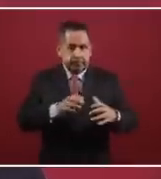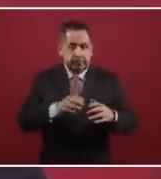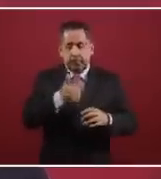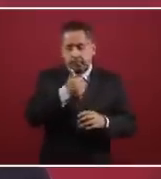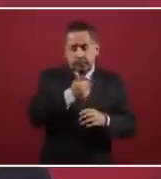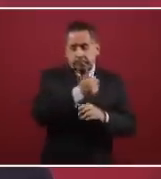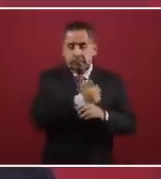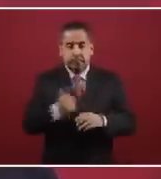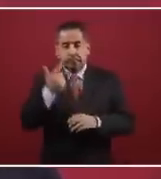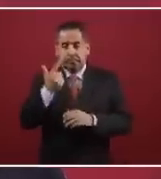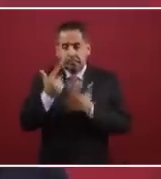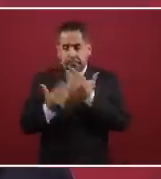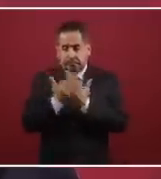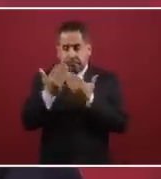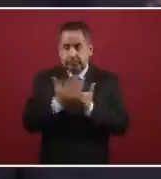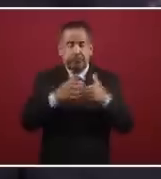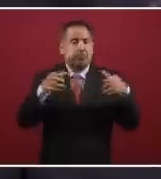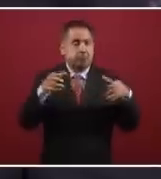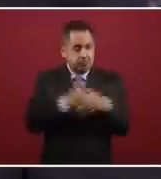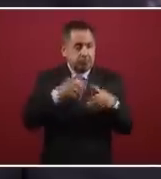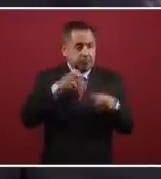a 7 de la mañana,